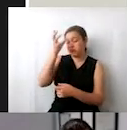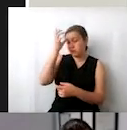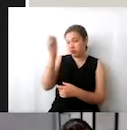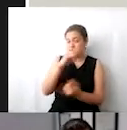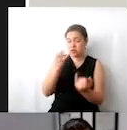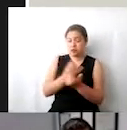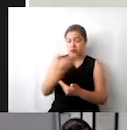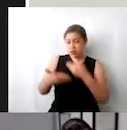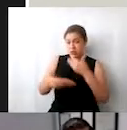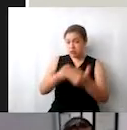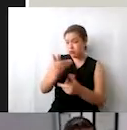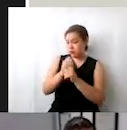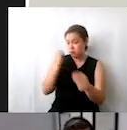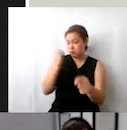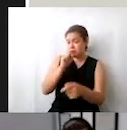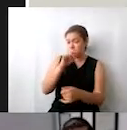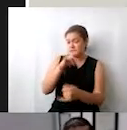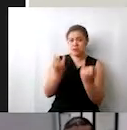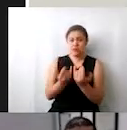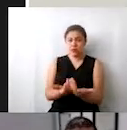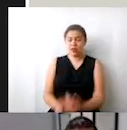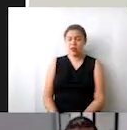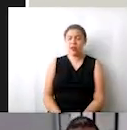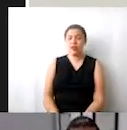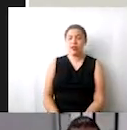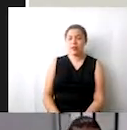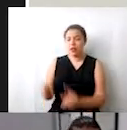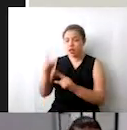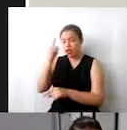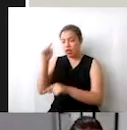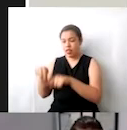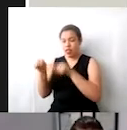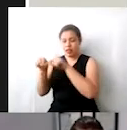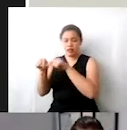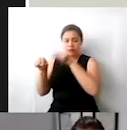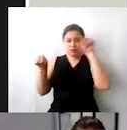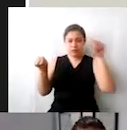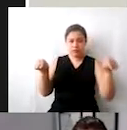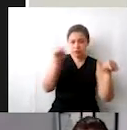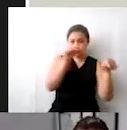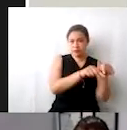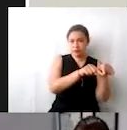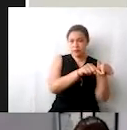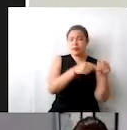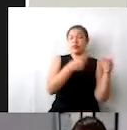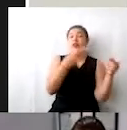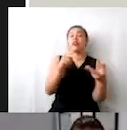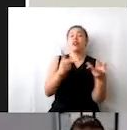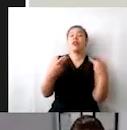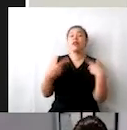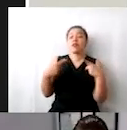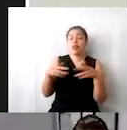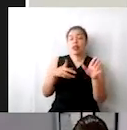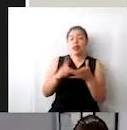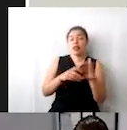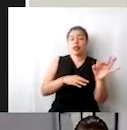transporte, es decir, de un punto a otro llevar la función que realiza el personal